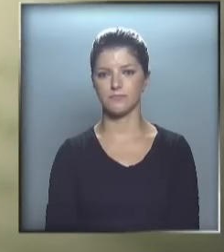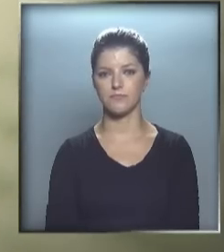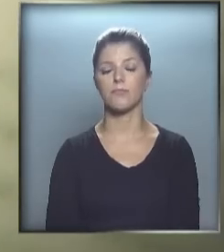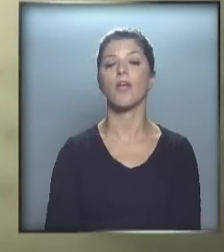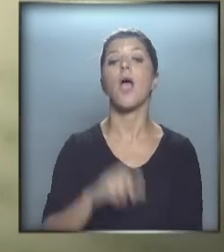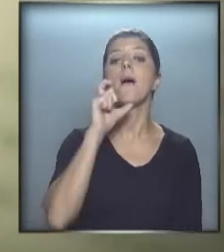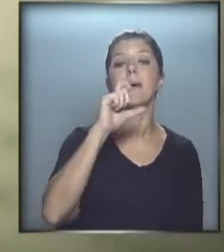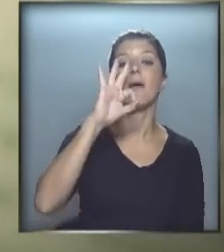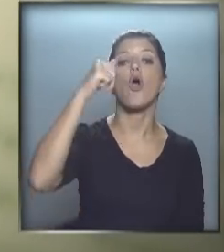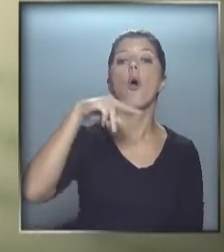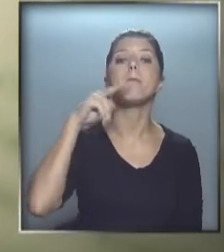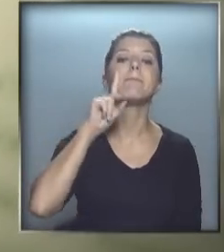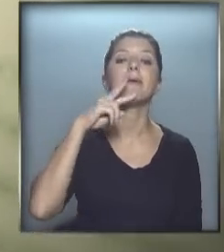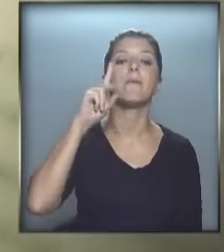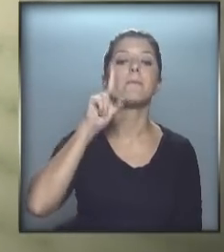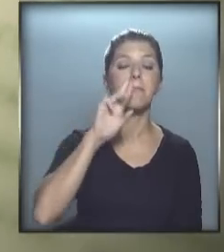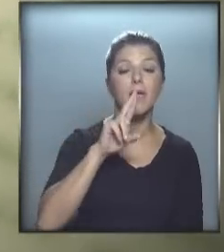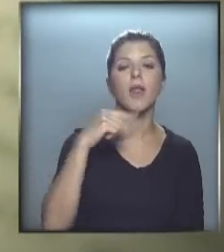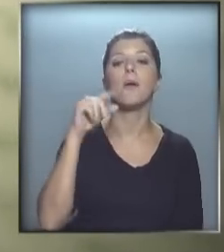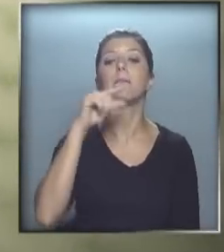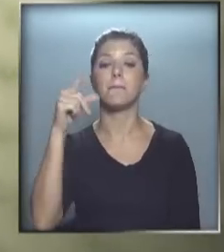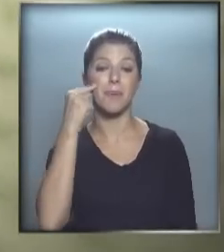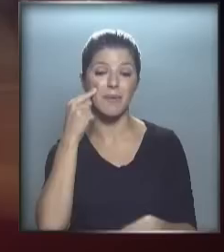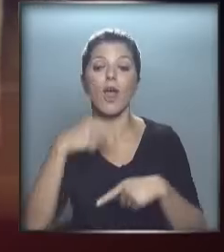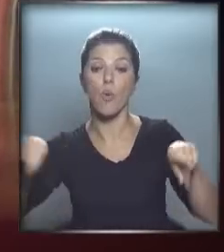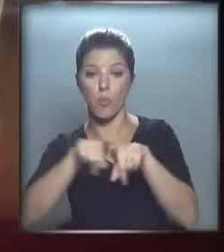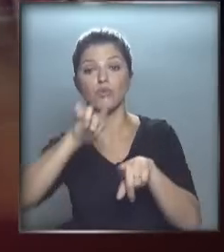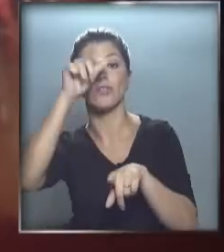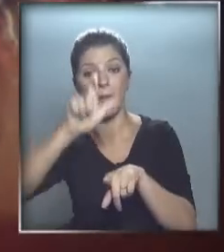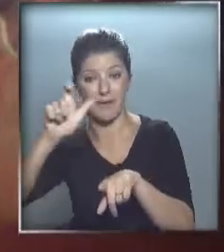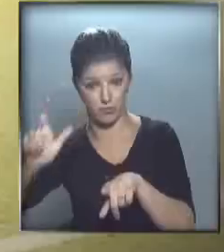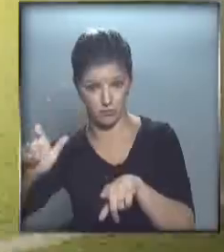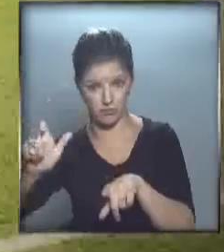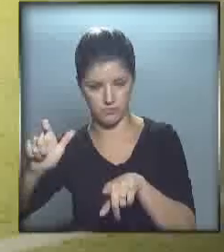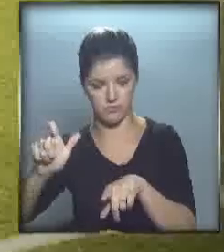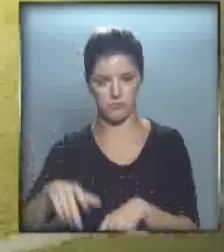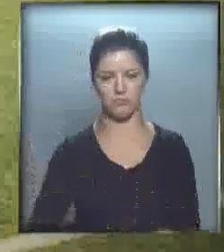Convivir, vivir en compañía de otro u otros. Cohabitar.